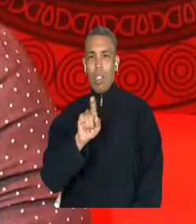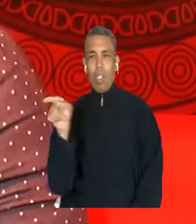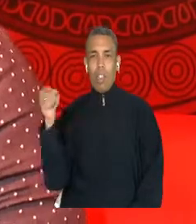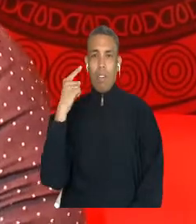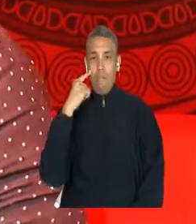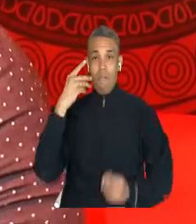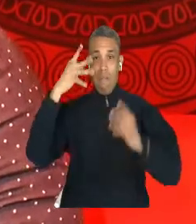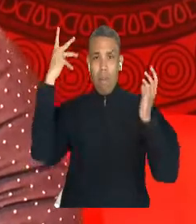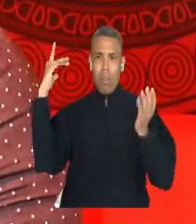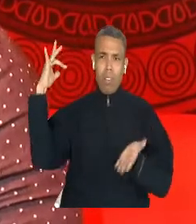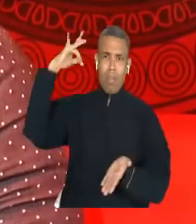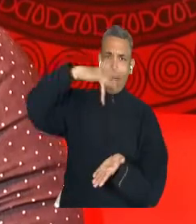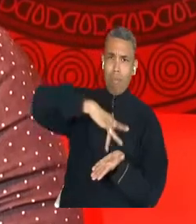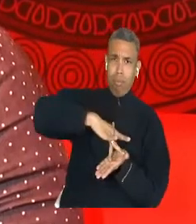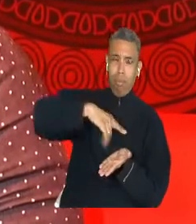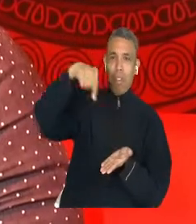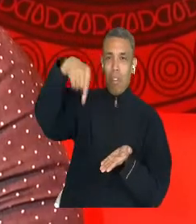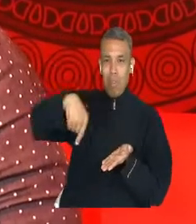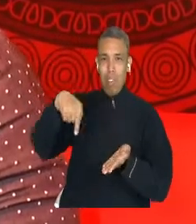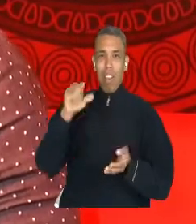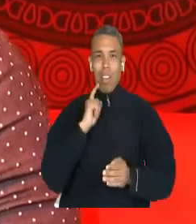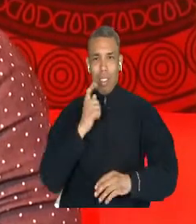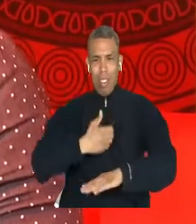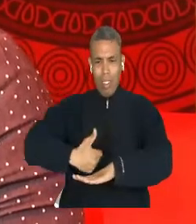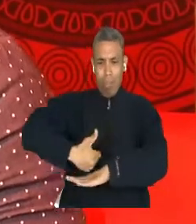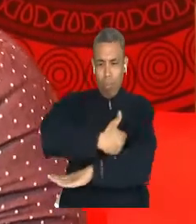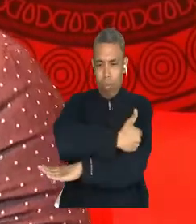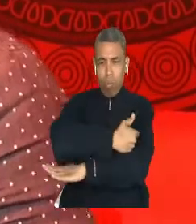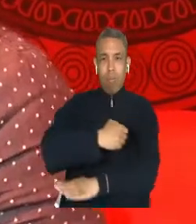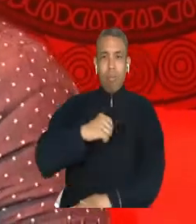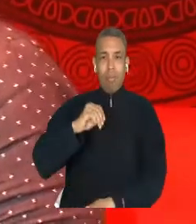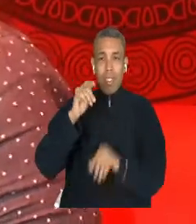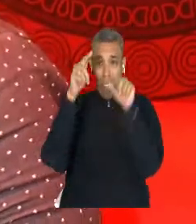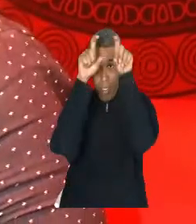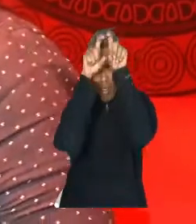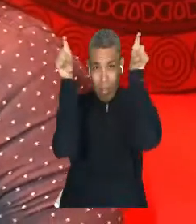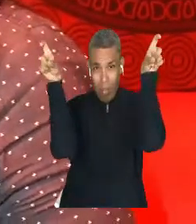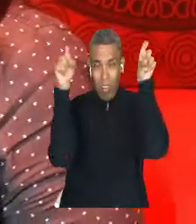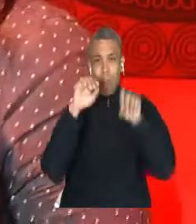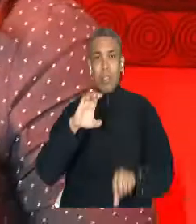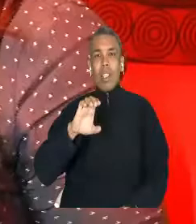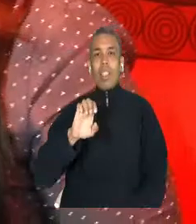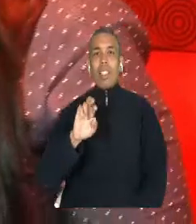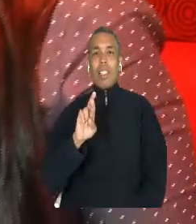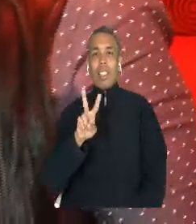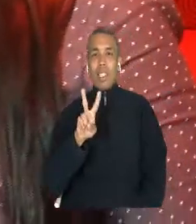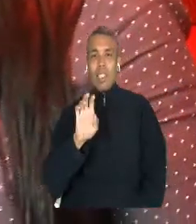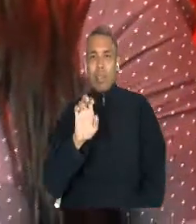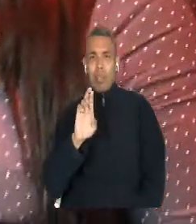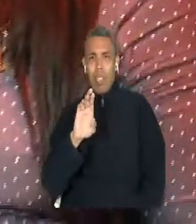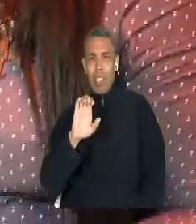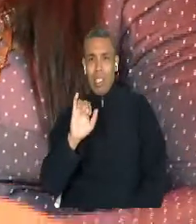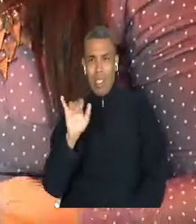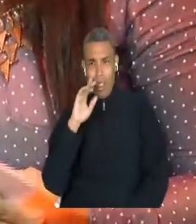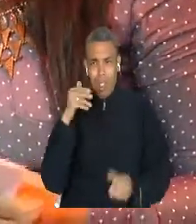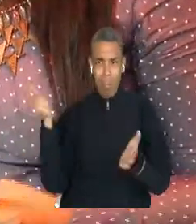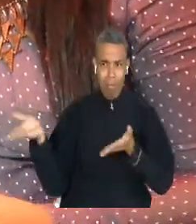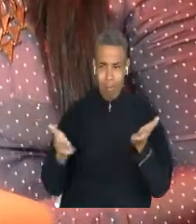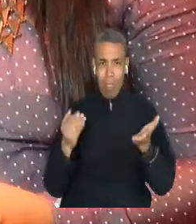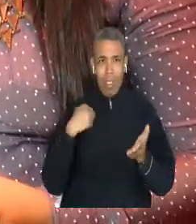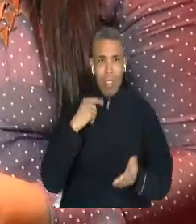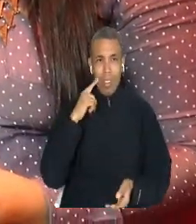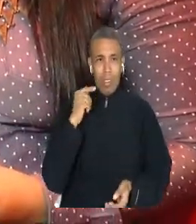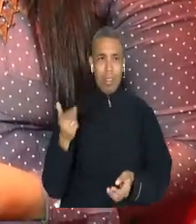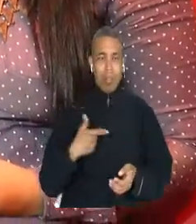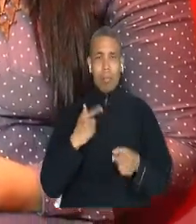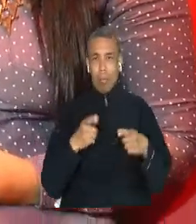traer esta canción y muchas más que ponen a gozar a todos los barranqueños. Bueno, Oscar, bienvenido, esta siempre es su casa y cuéntenos un